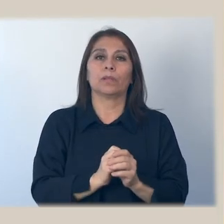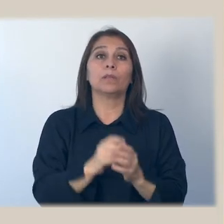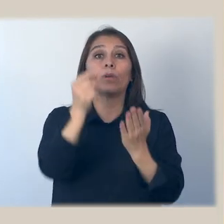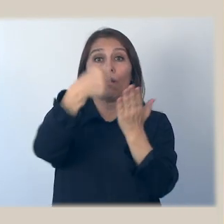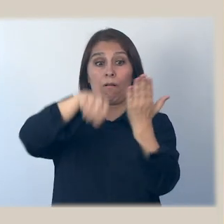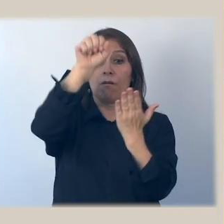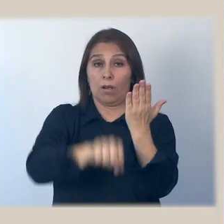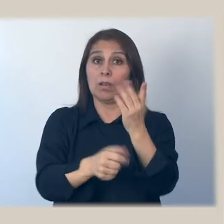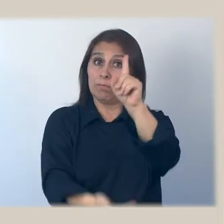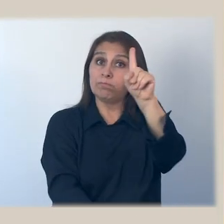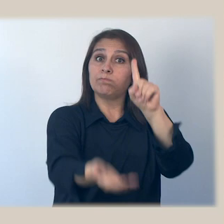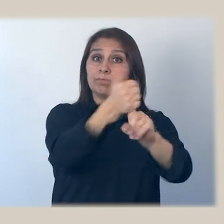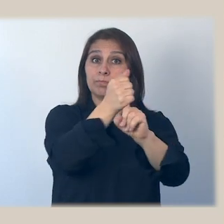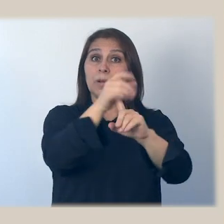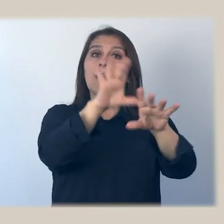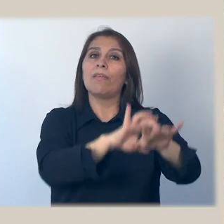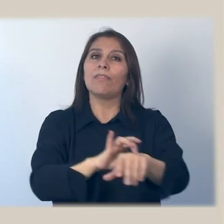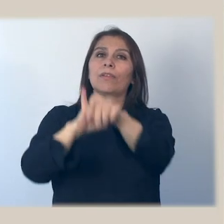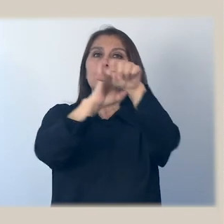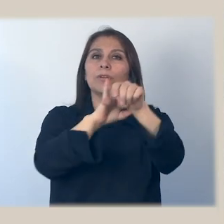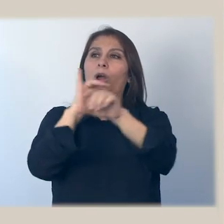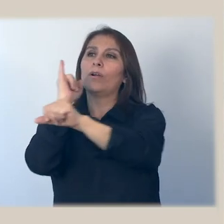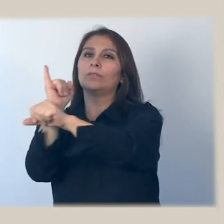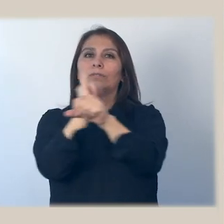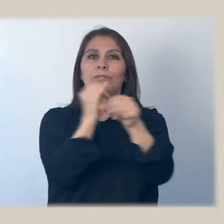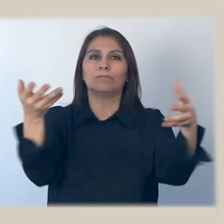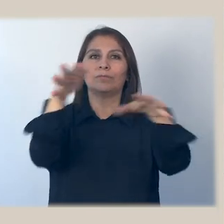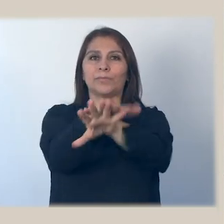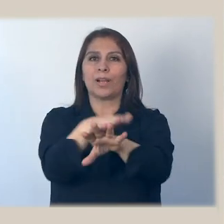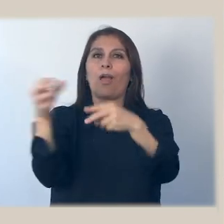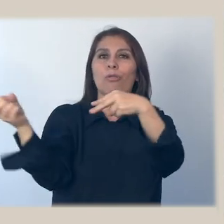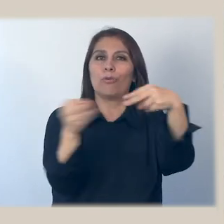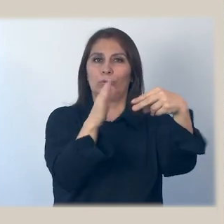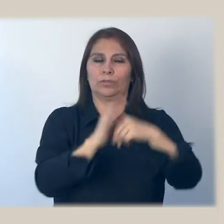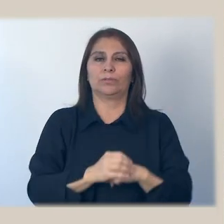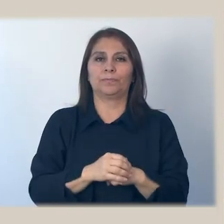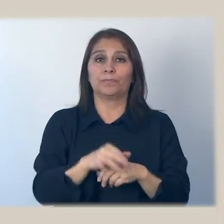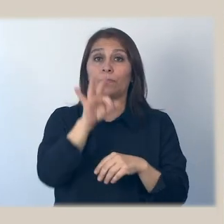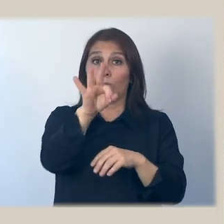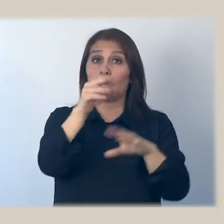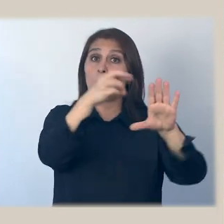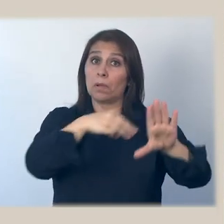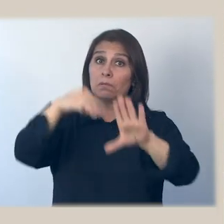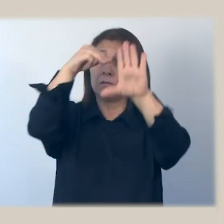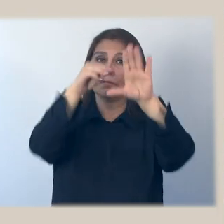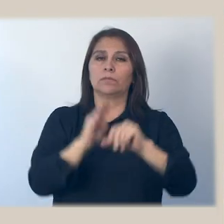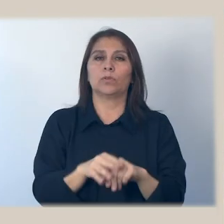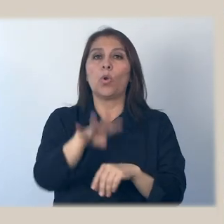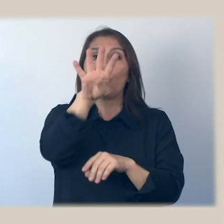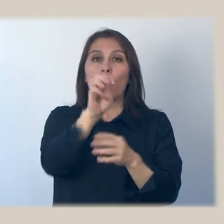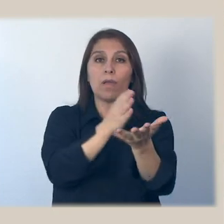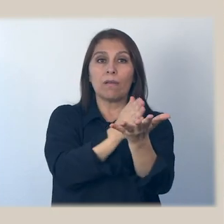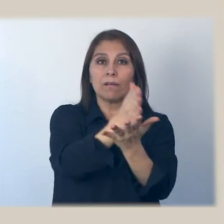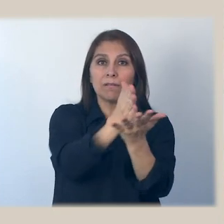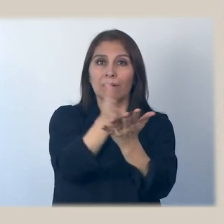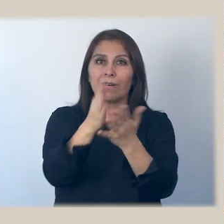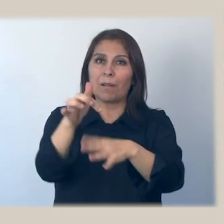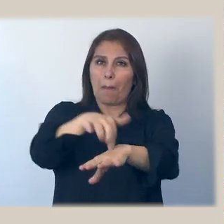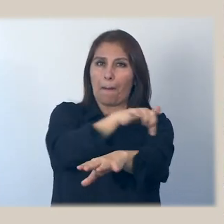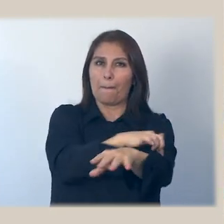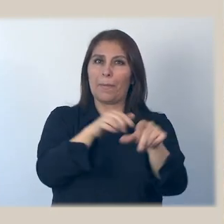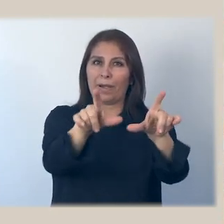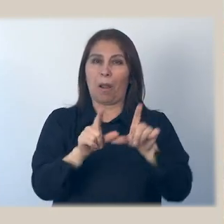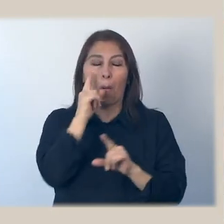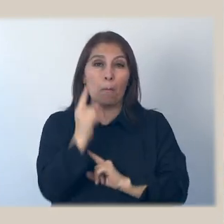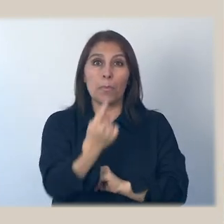alta calidad del doctorado interinstitucional en educación, de 3 maestrías, de 9 programas de pregrado por primera vez y la